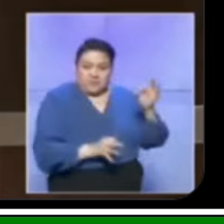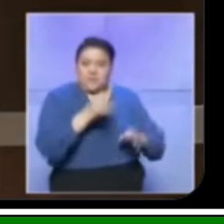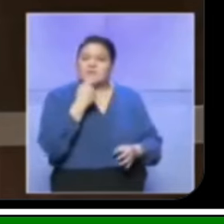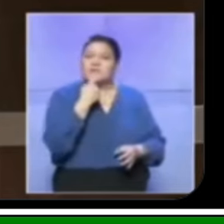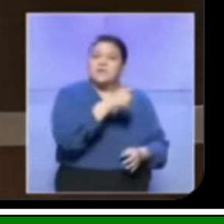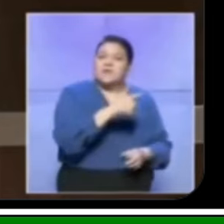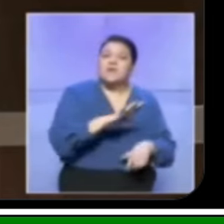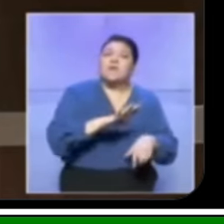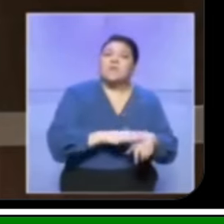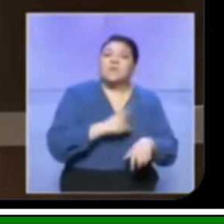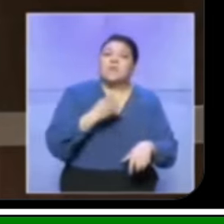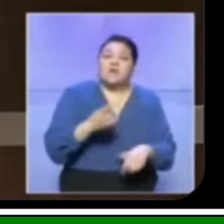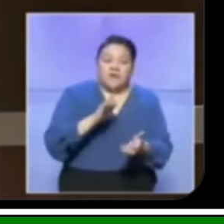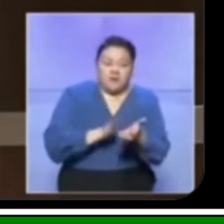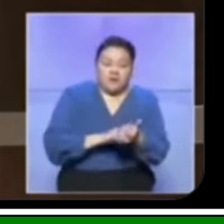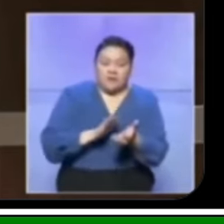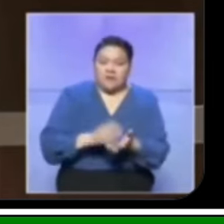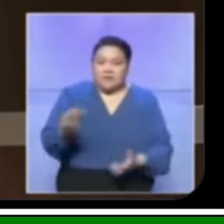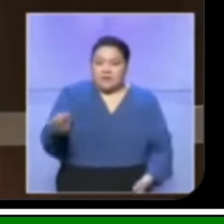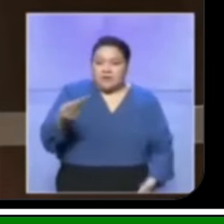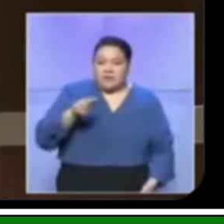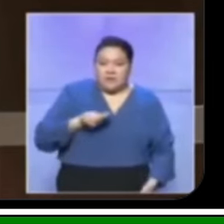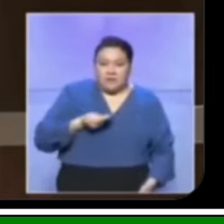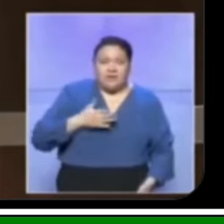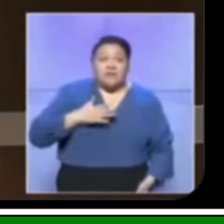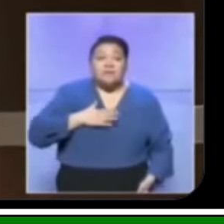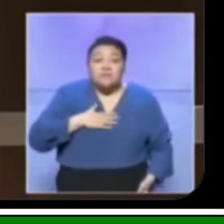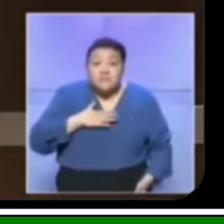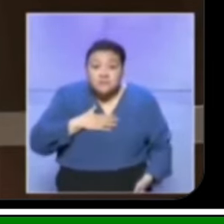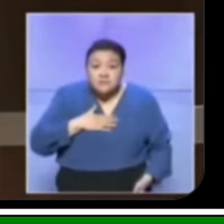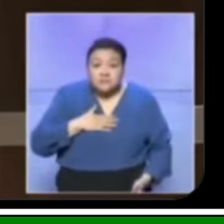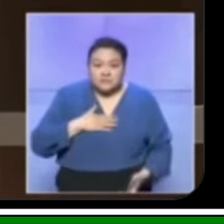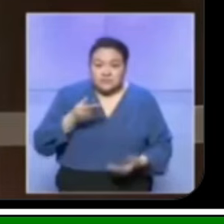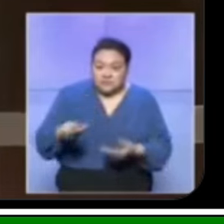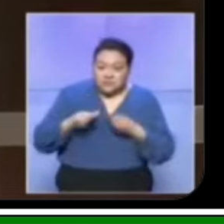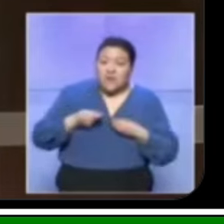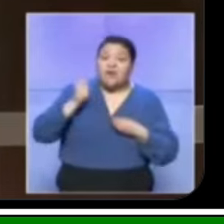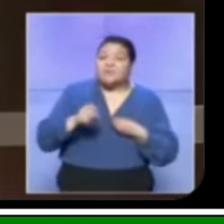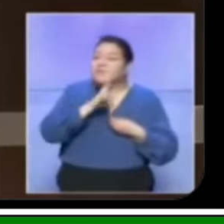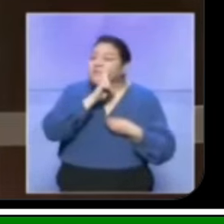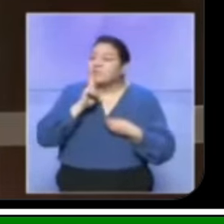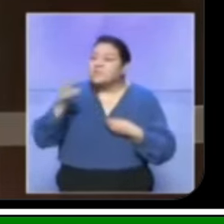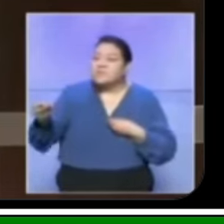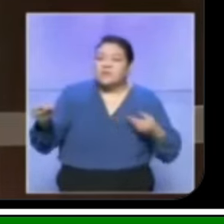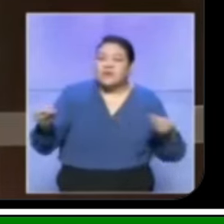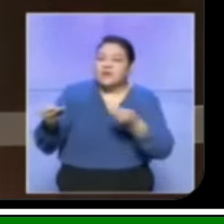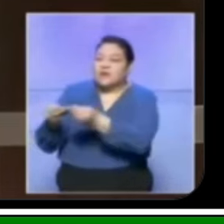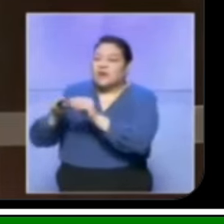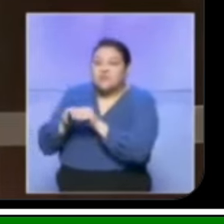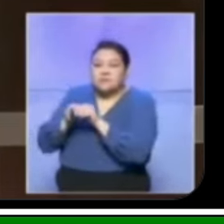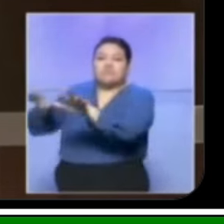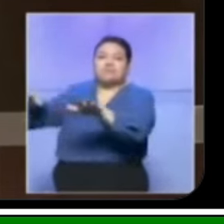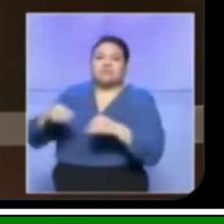la entrega física de mis proyectos tanto a los medios de comunicación como a